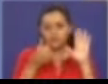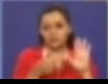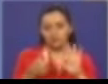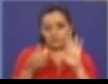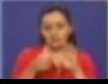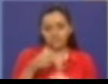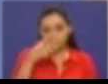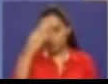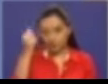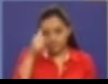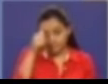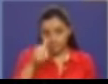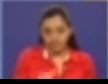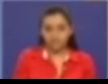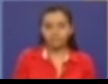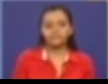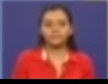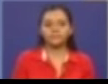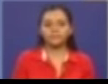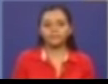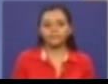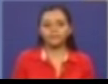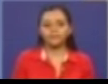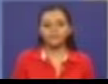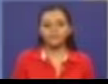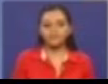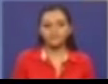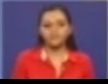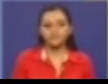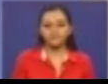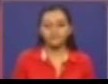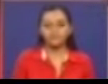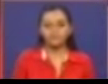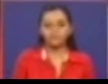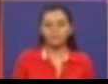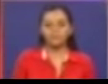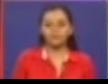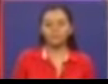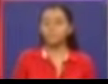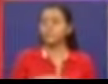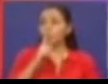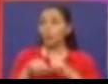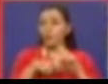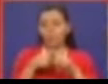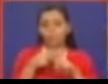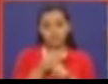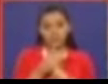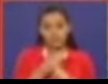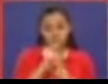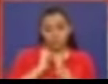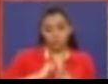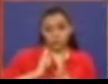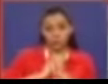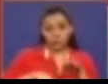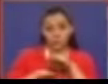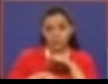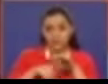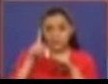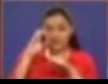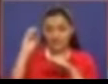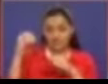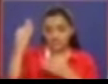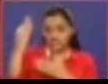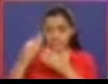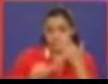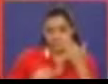olvidar, compañero. Fíjense, nosotros exoneramos hasta 100 salarios básicos del impuesto. Y